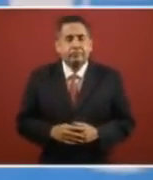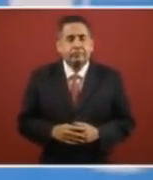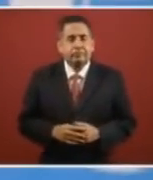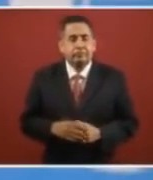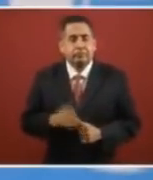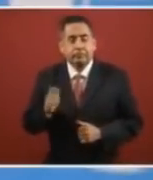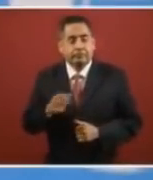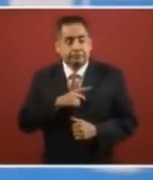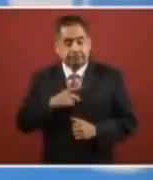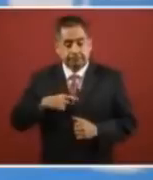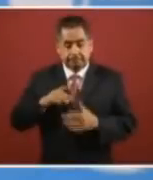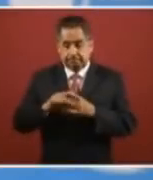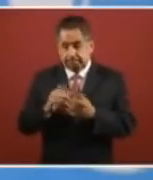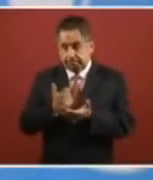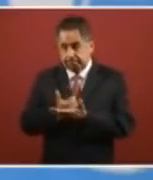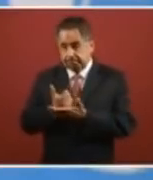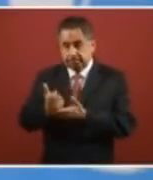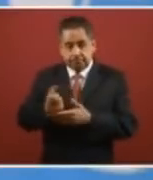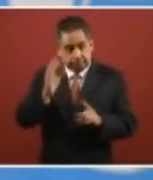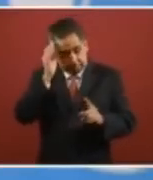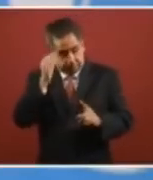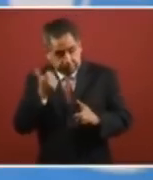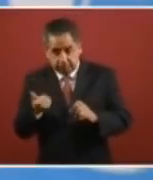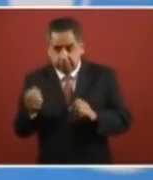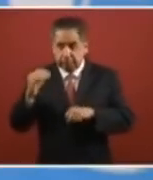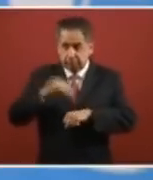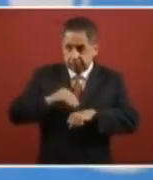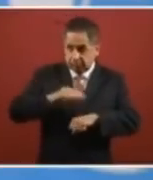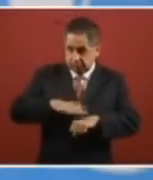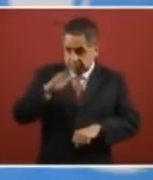que se eleve el salario del peón.